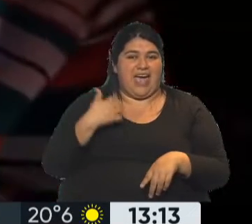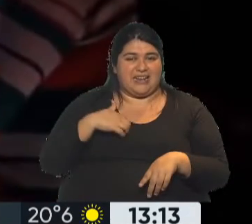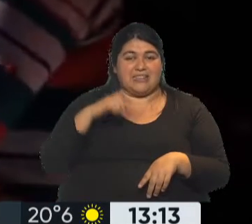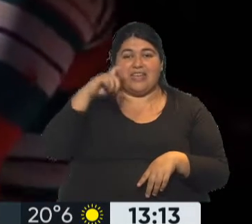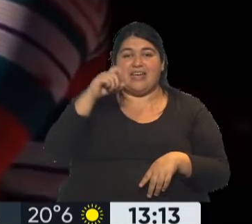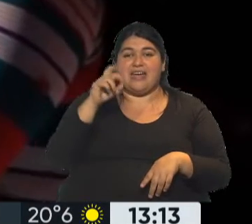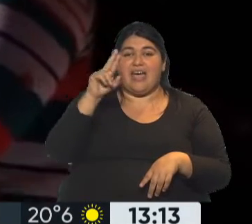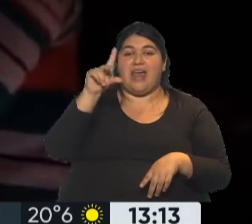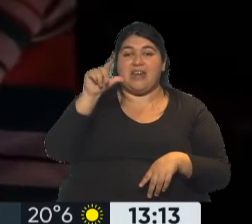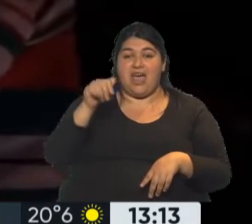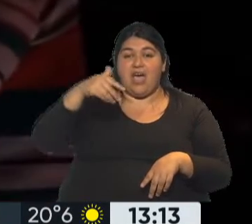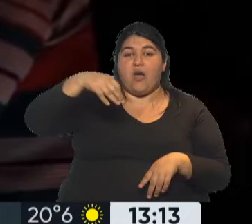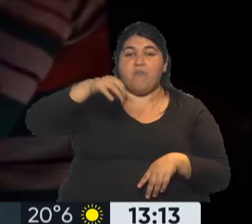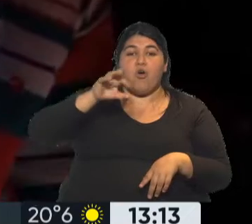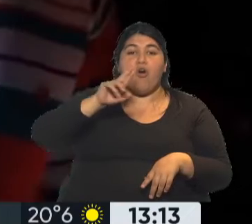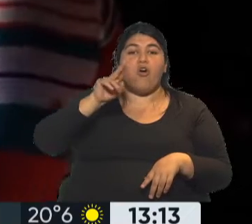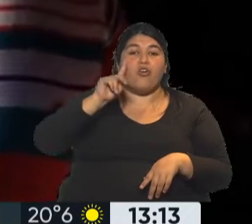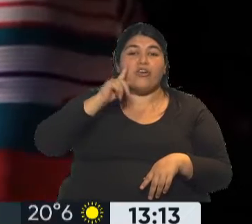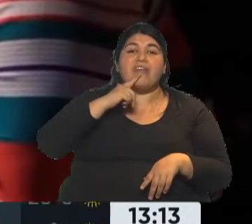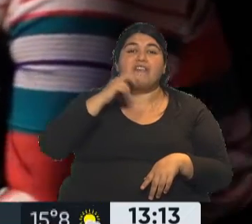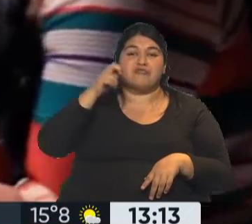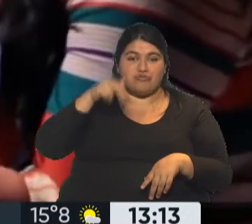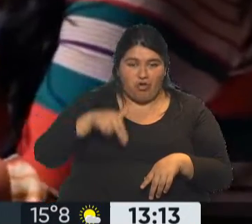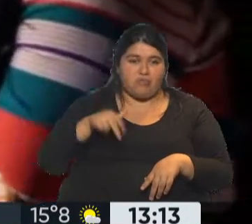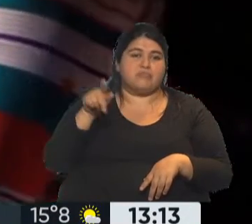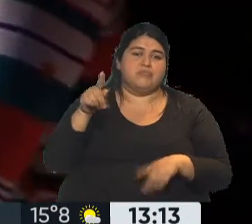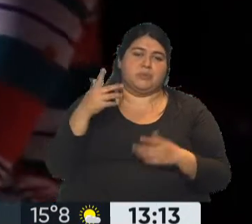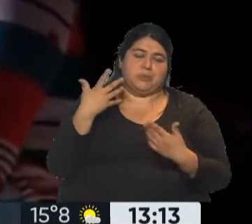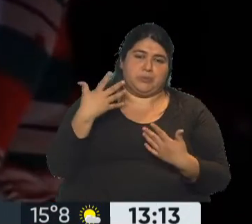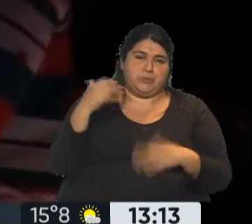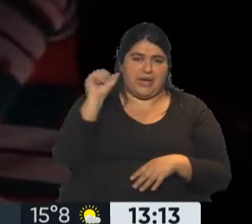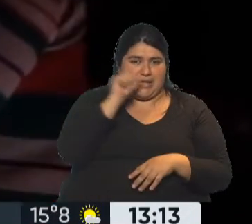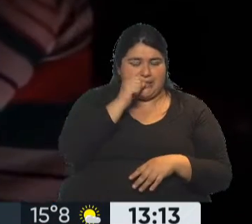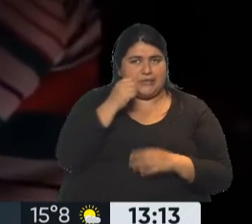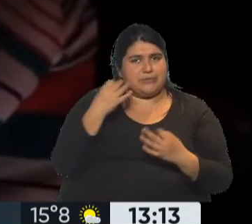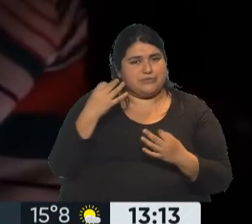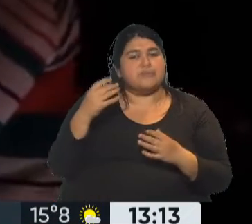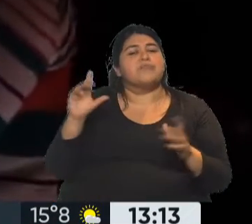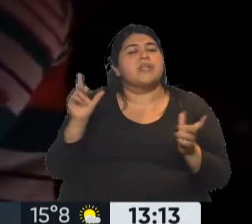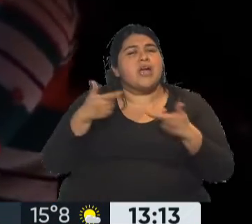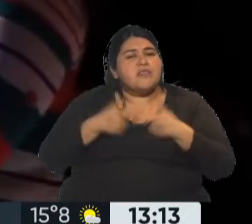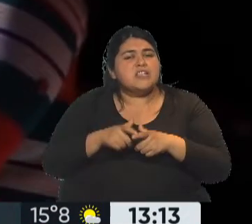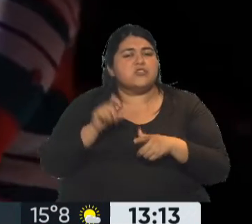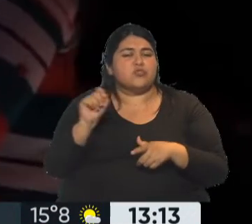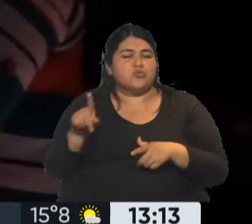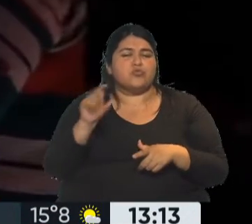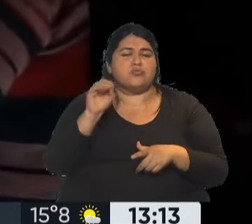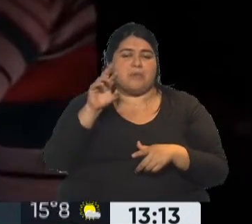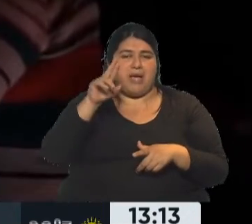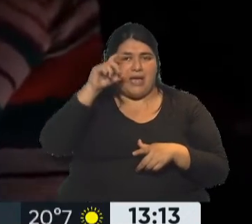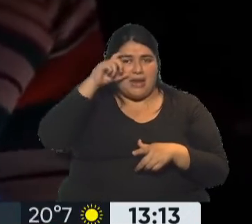Carla Morrison. Carla Morrison, que está viviendo un gran año, no solo bueno con el renacimiento, con su nuevo disco, sino también con